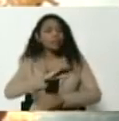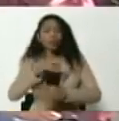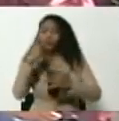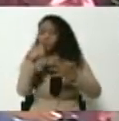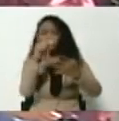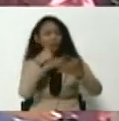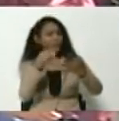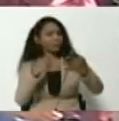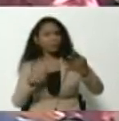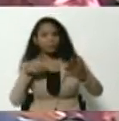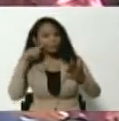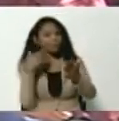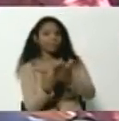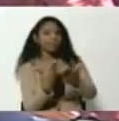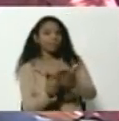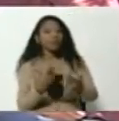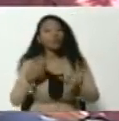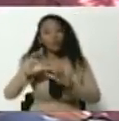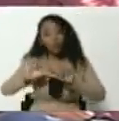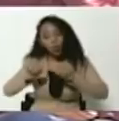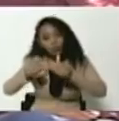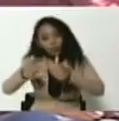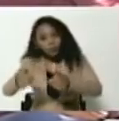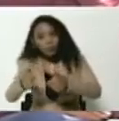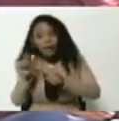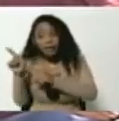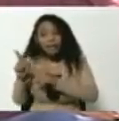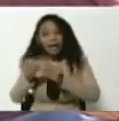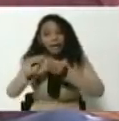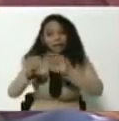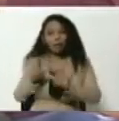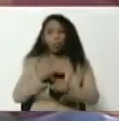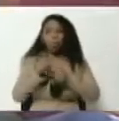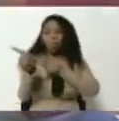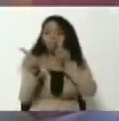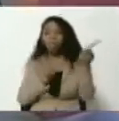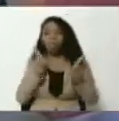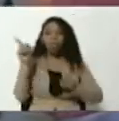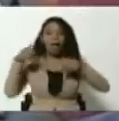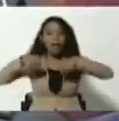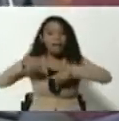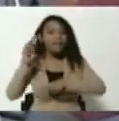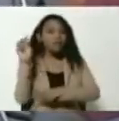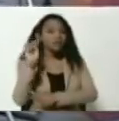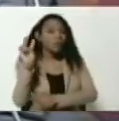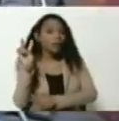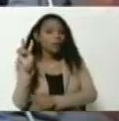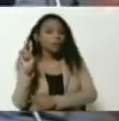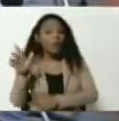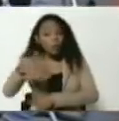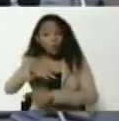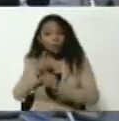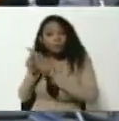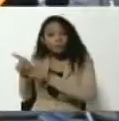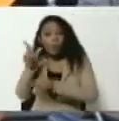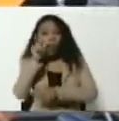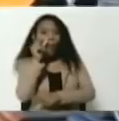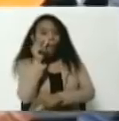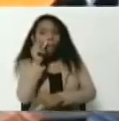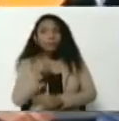otras evidencias donde empiezan a echarse dedos, como decimos aquí en Venezuela, donde este señor,